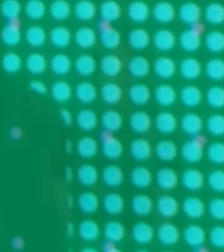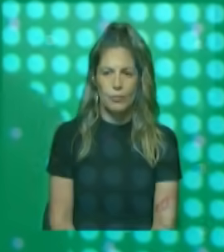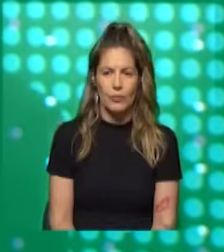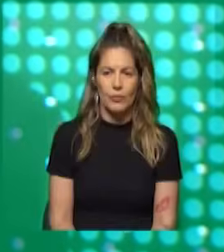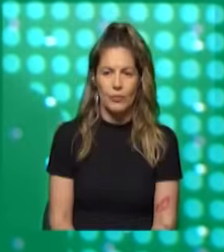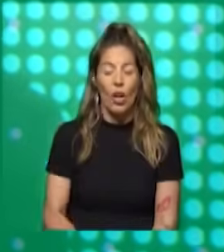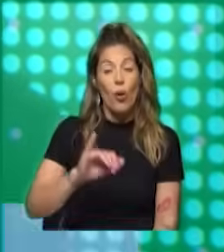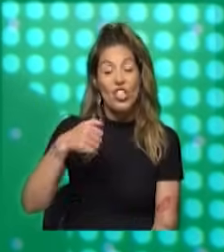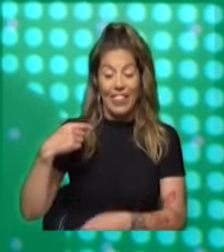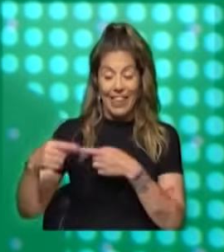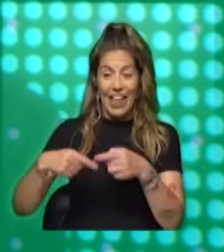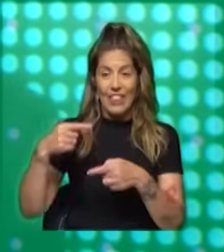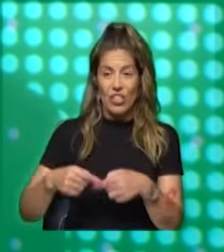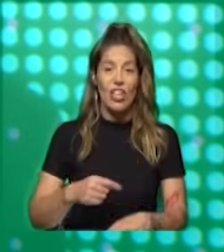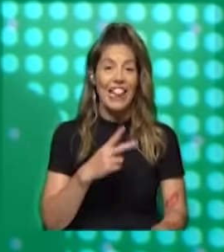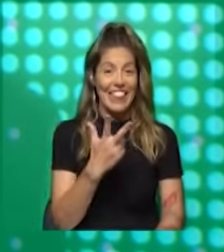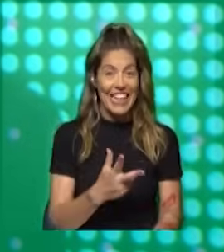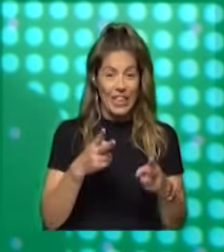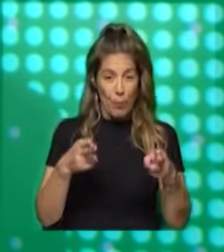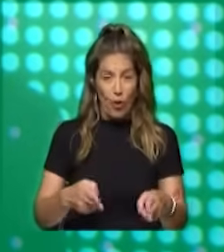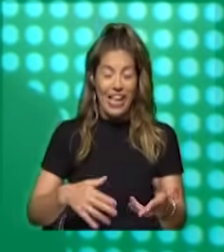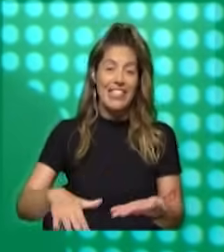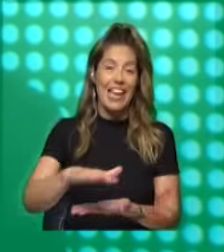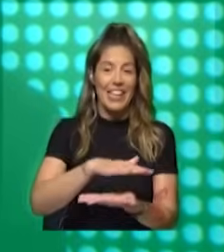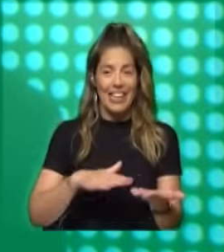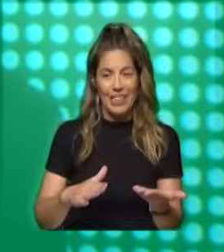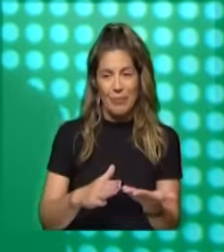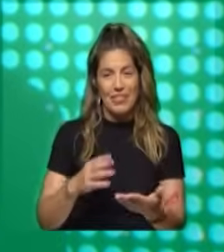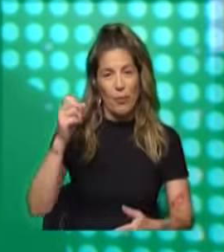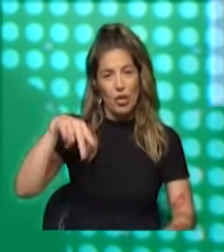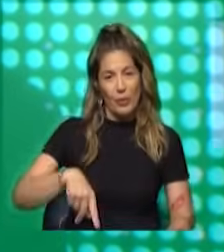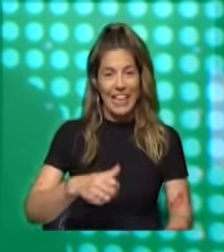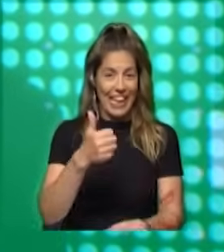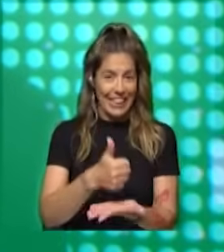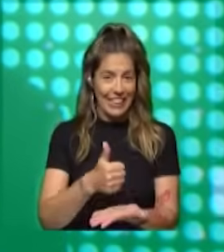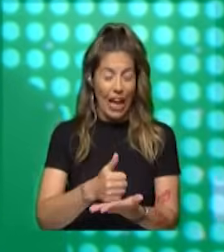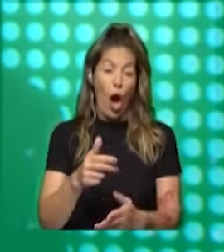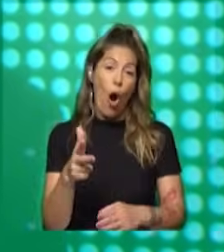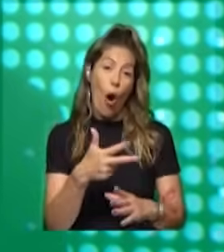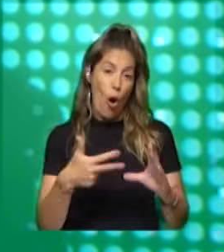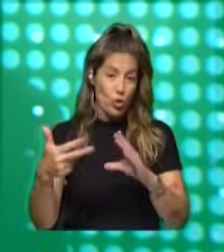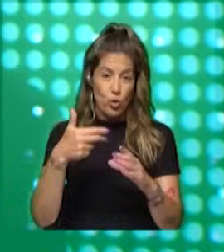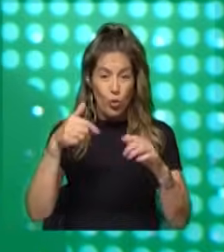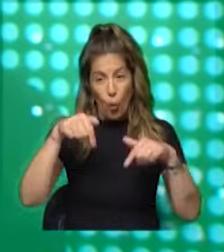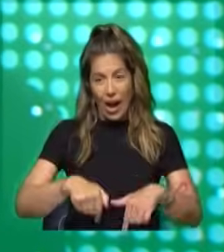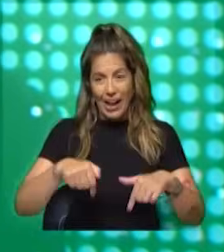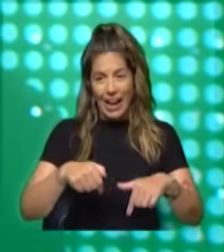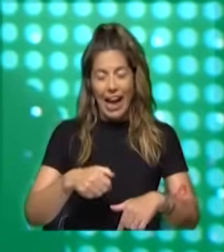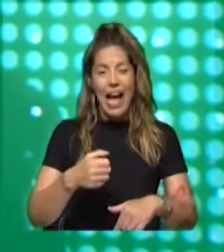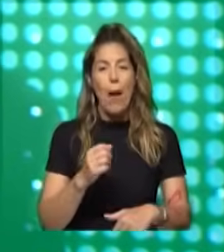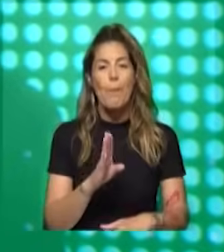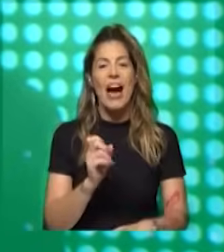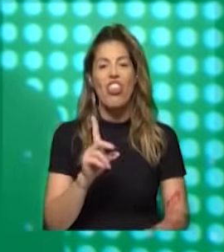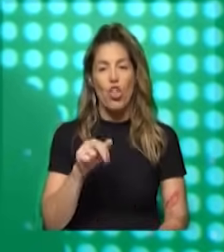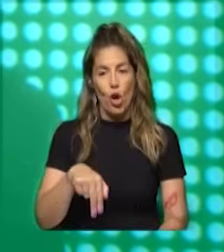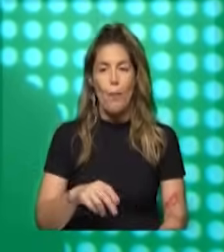Ya es tradicional, desde hace 3 temporadas en este espacio habitualmente está presente o vía Zoom Álvaro Padrón para analizar distintos